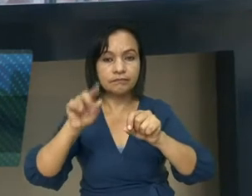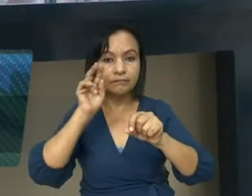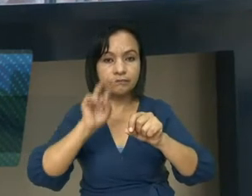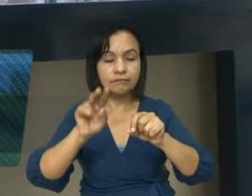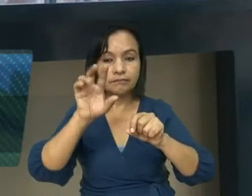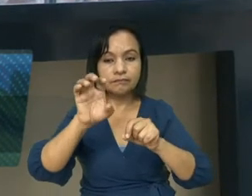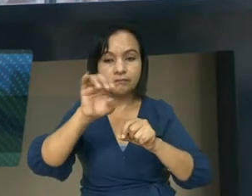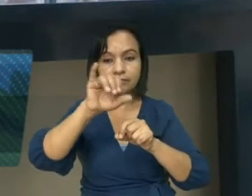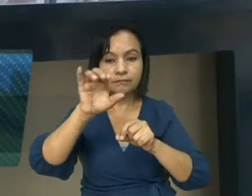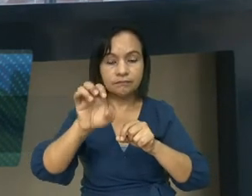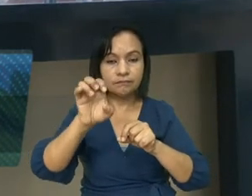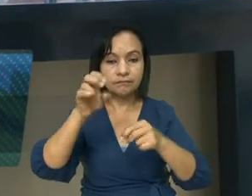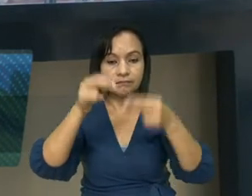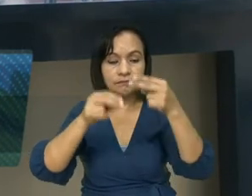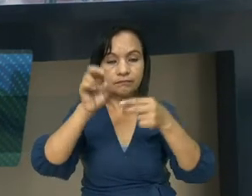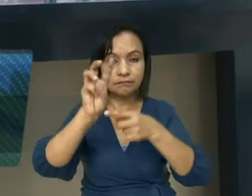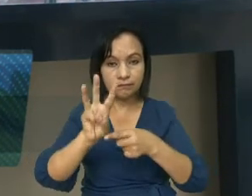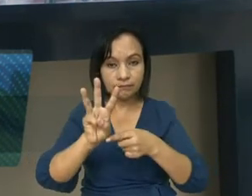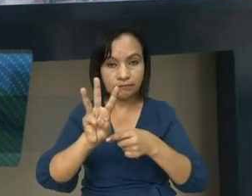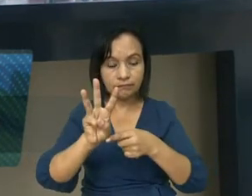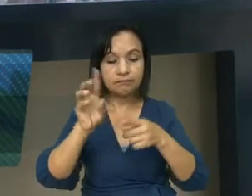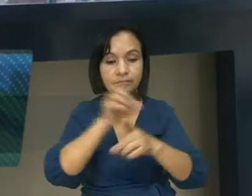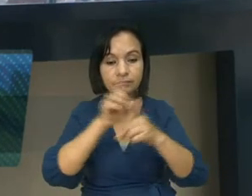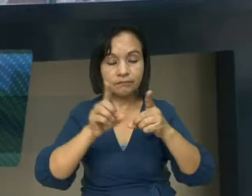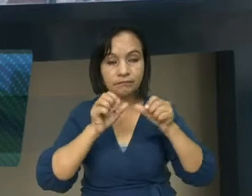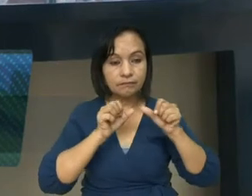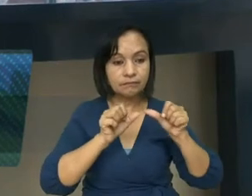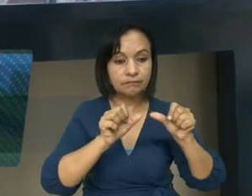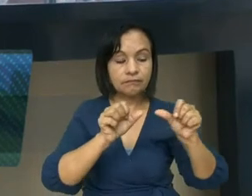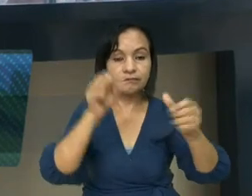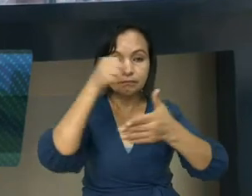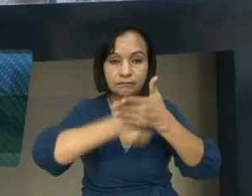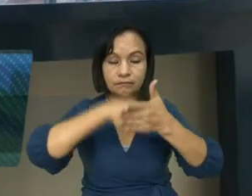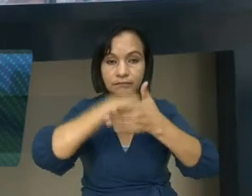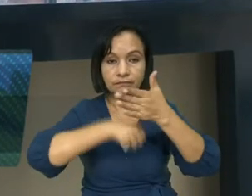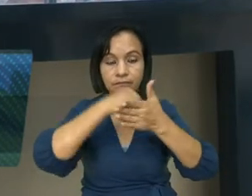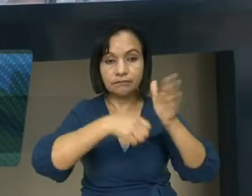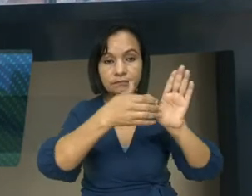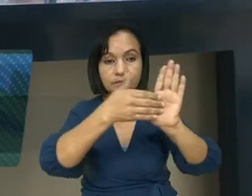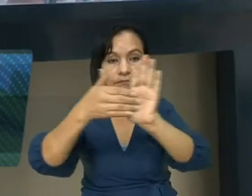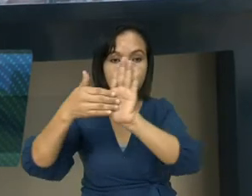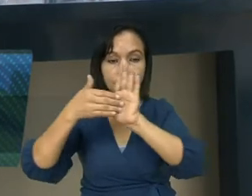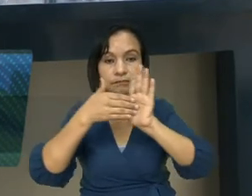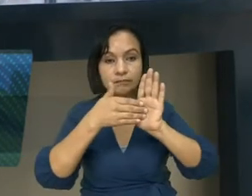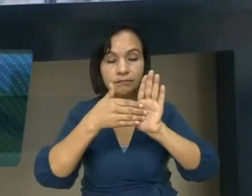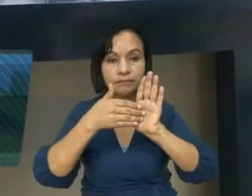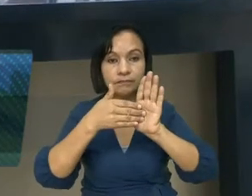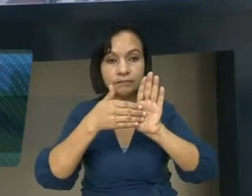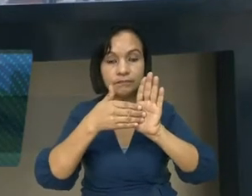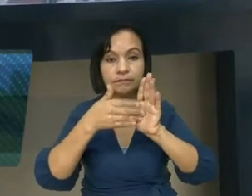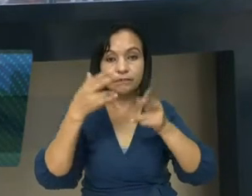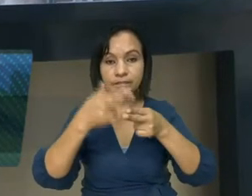el eje estratégico número 3, es que tenemos que avanzar en la cohesión y el fortalecimiento del modelo desconcentrado. Así se le